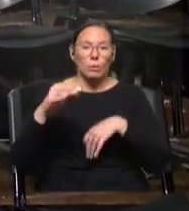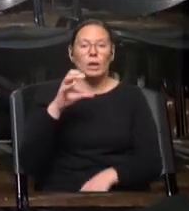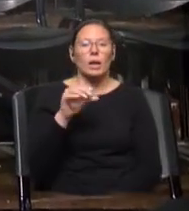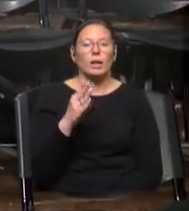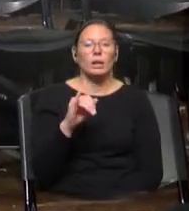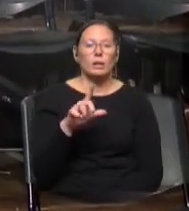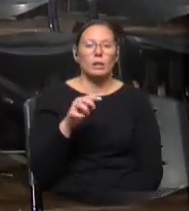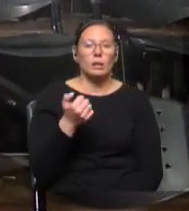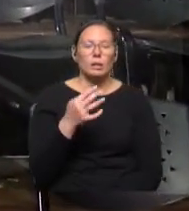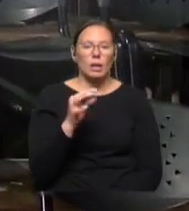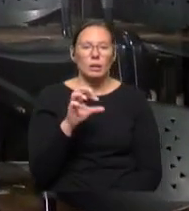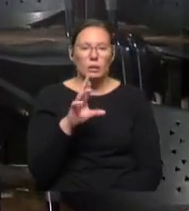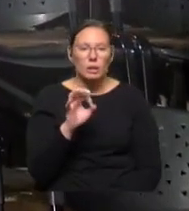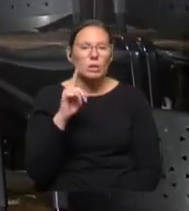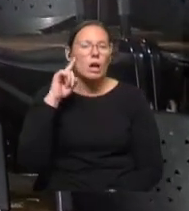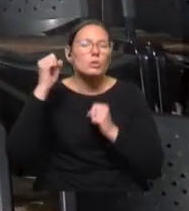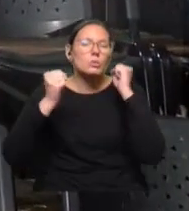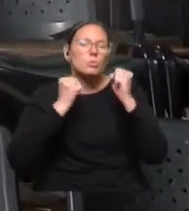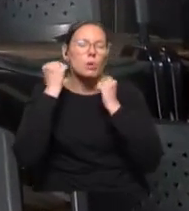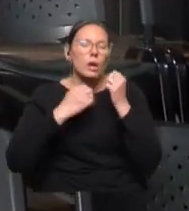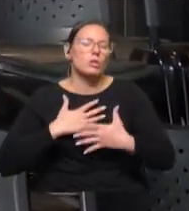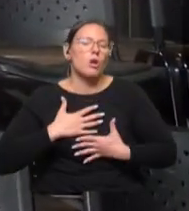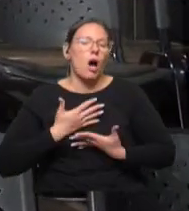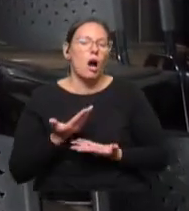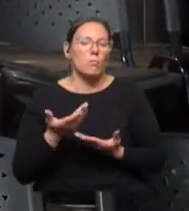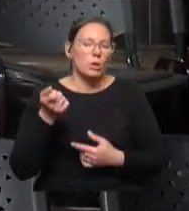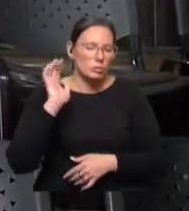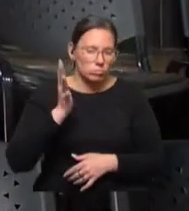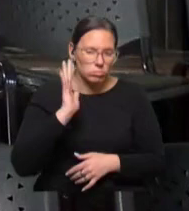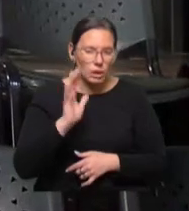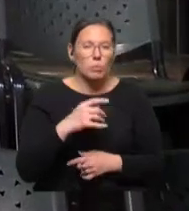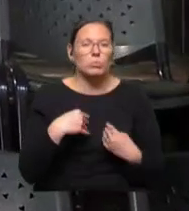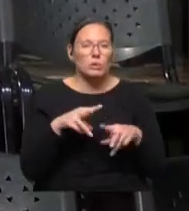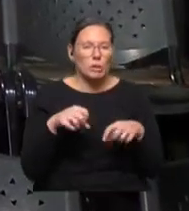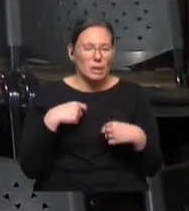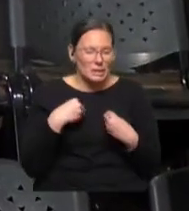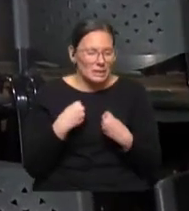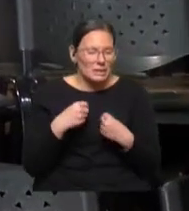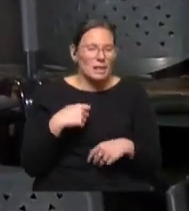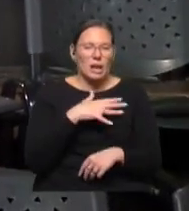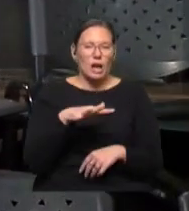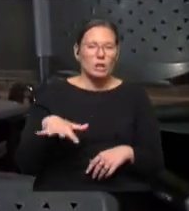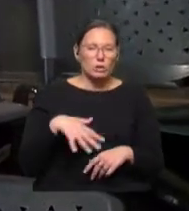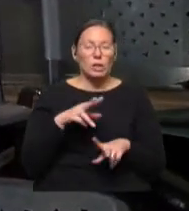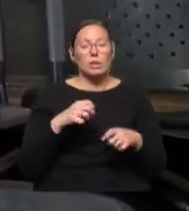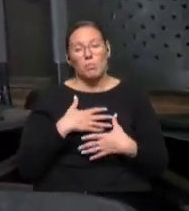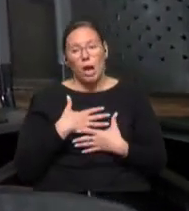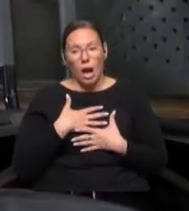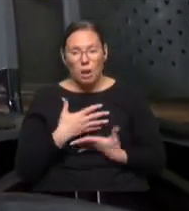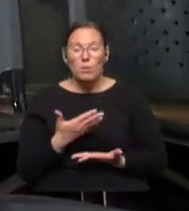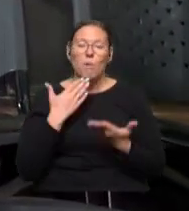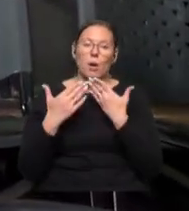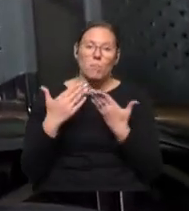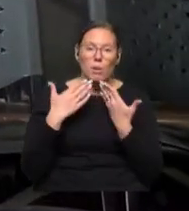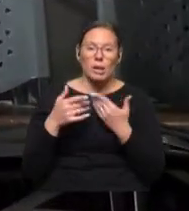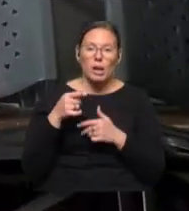Equilátero, la utopía del amor infinito. Toca una temática muy sensible en nuestra sociedad relacionada al amor, así que bueno, vamos a charlar un